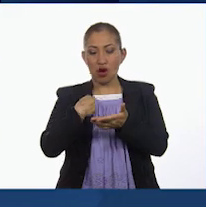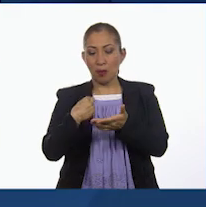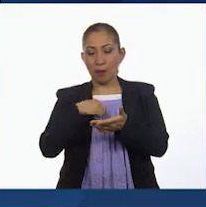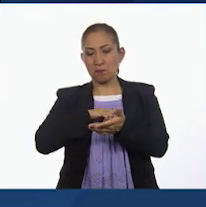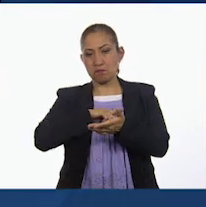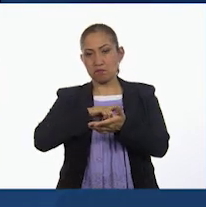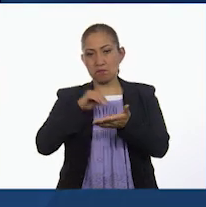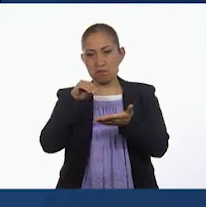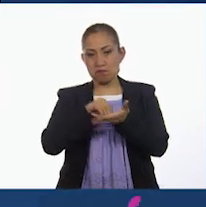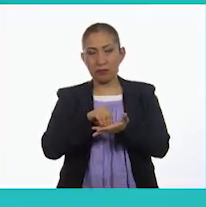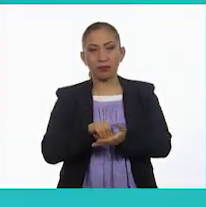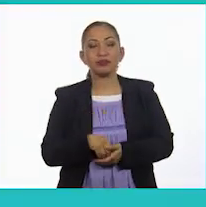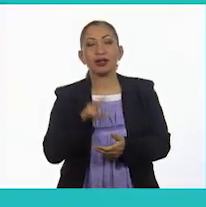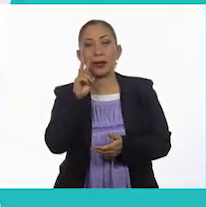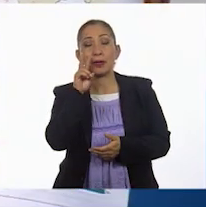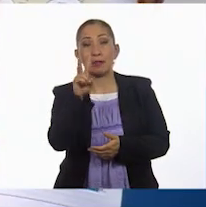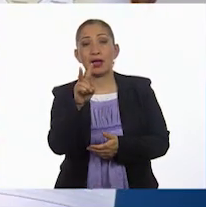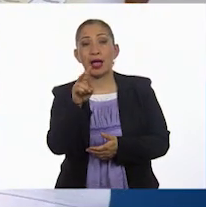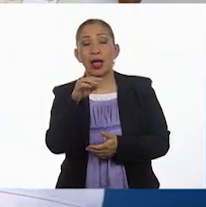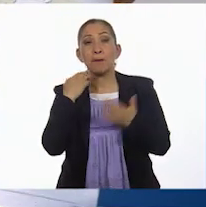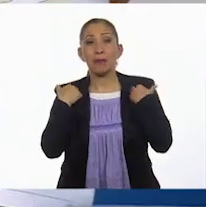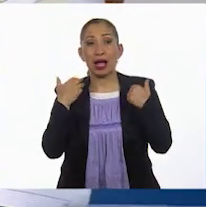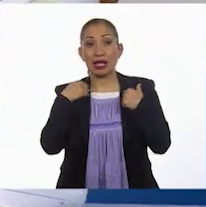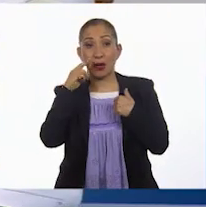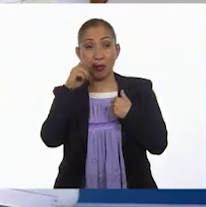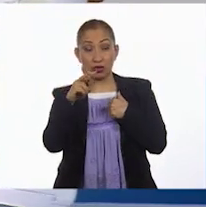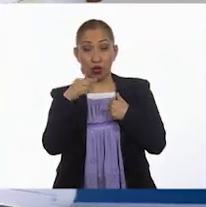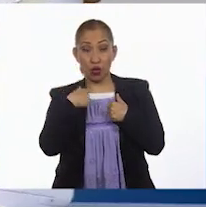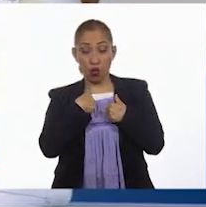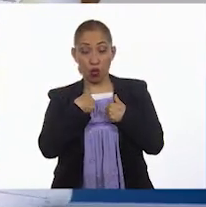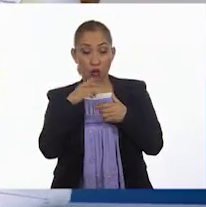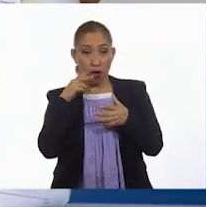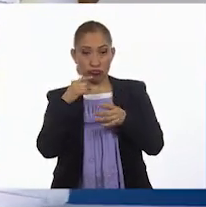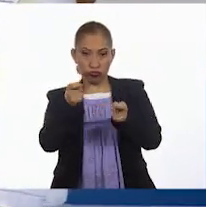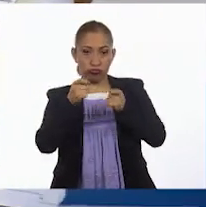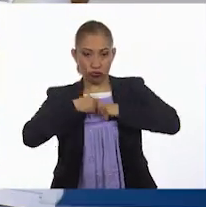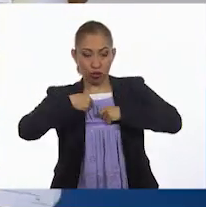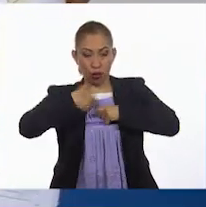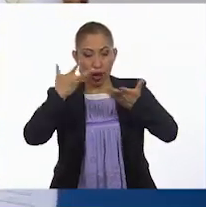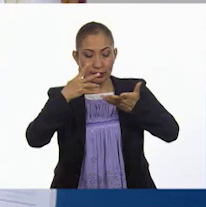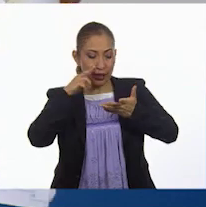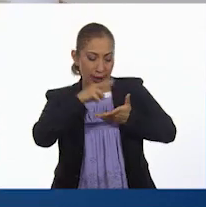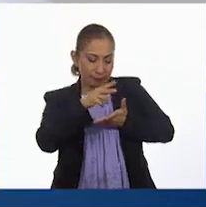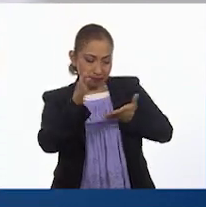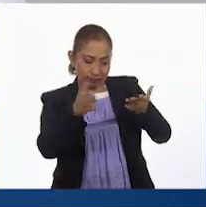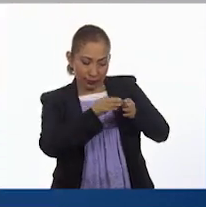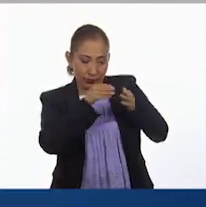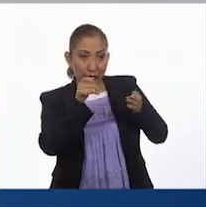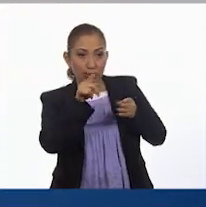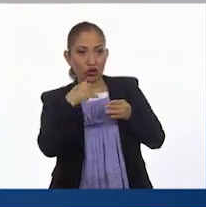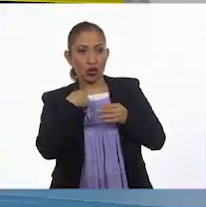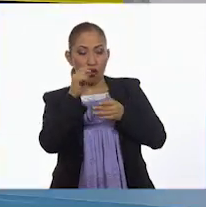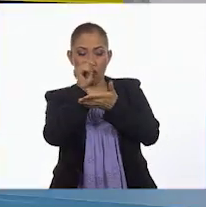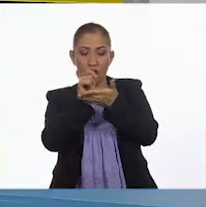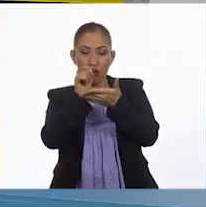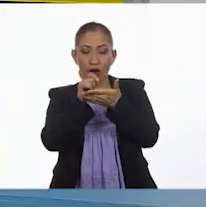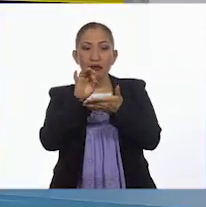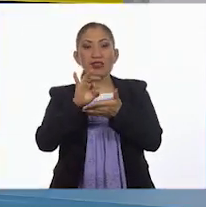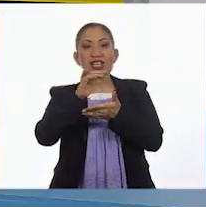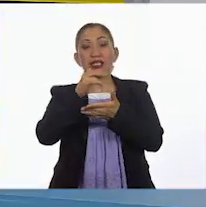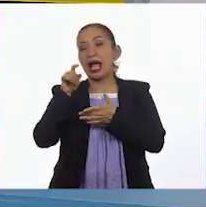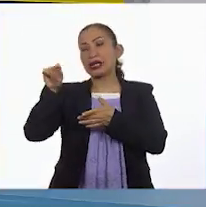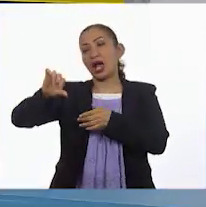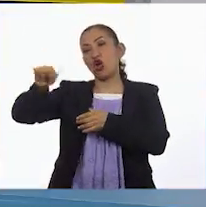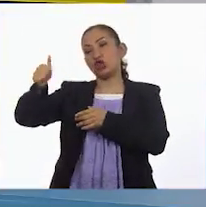que consultamos con María, pero como a mí me tocó consultar precisamente esta fuente, pues yo hice la ficha de trabajo, María